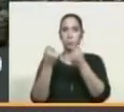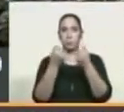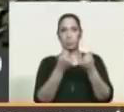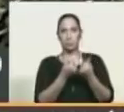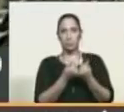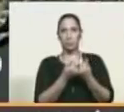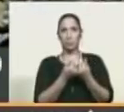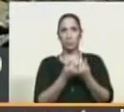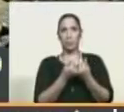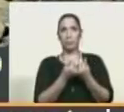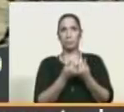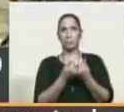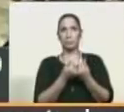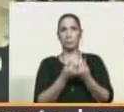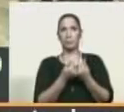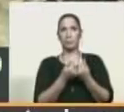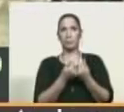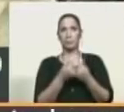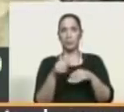ponía,